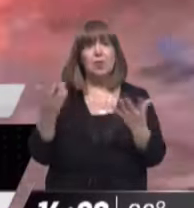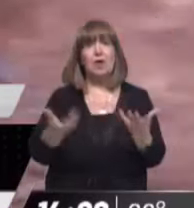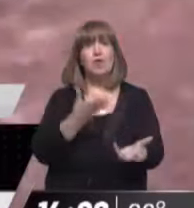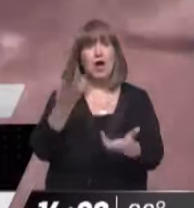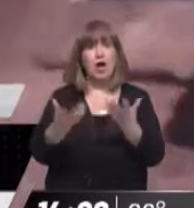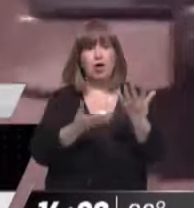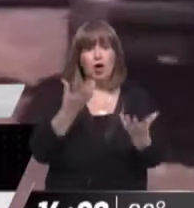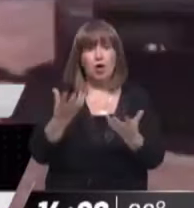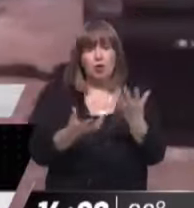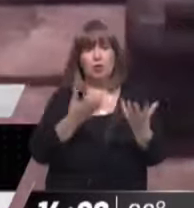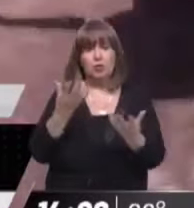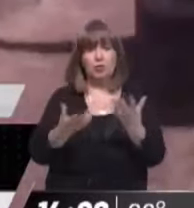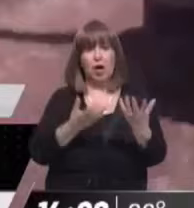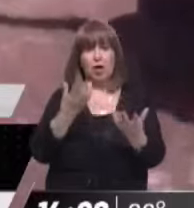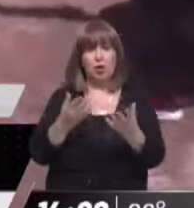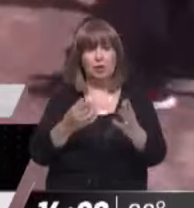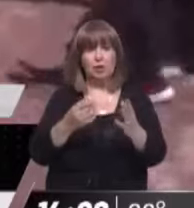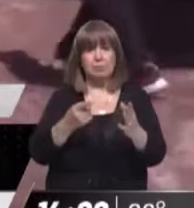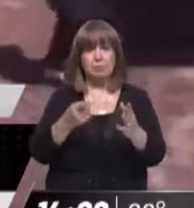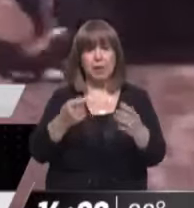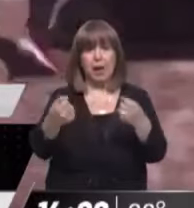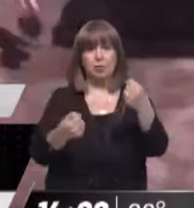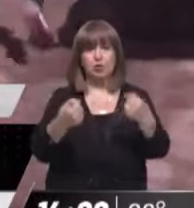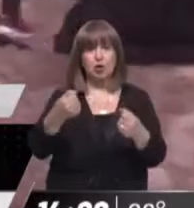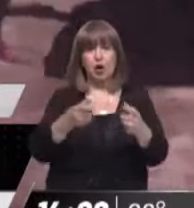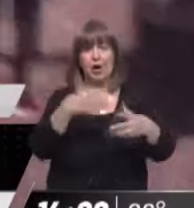reencender. Hablando.